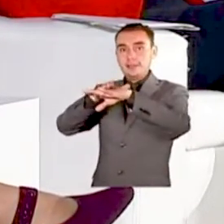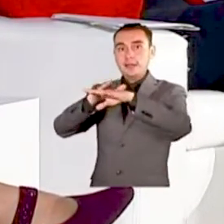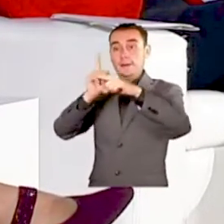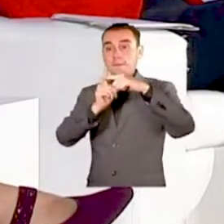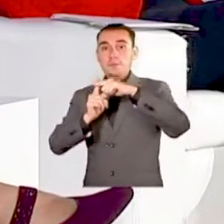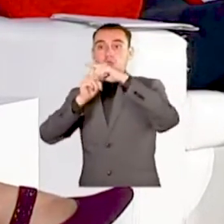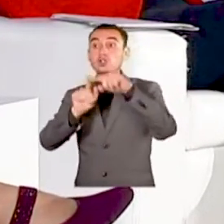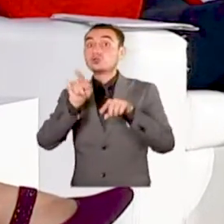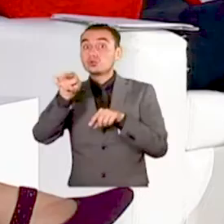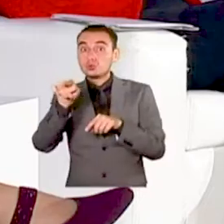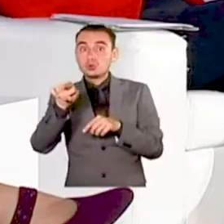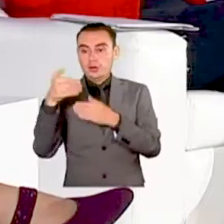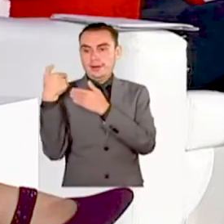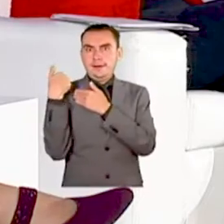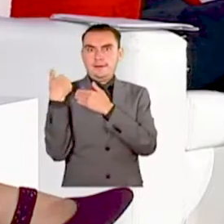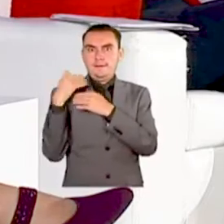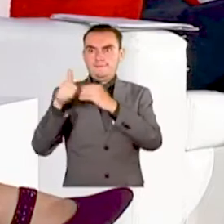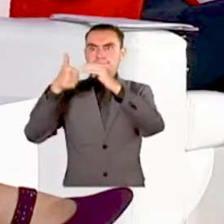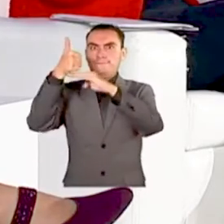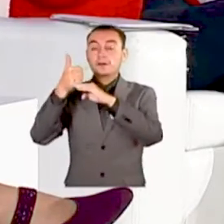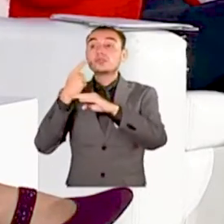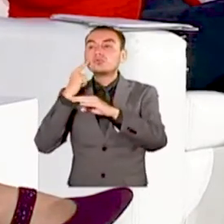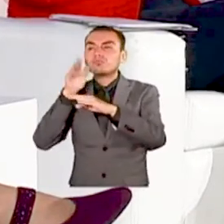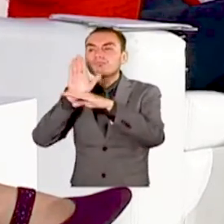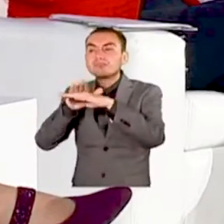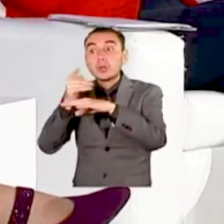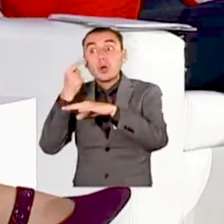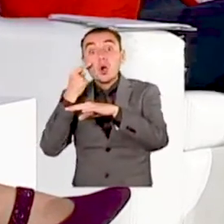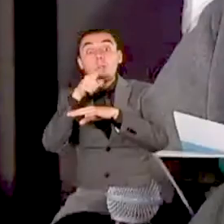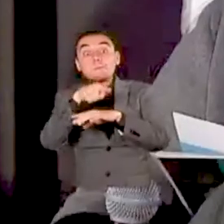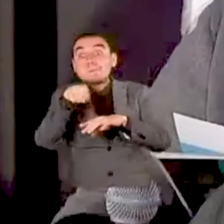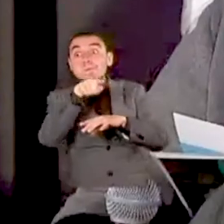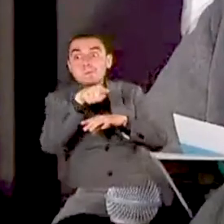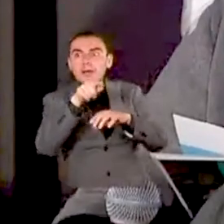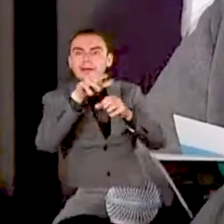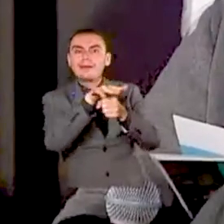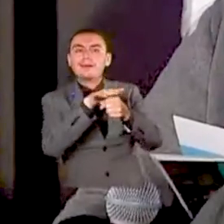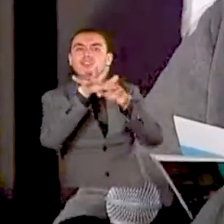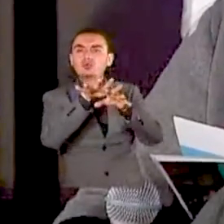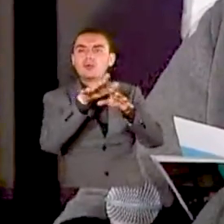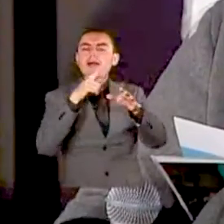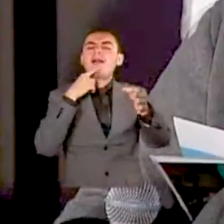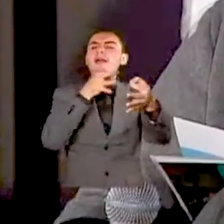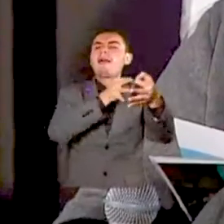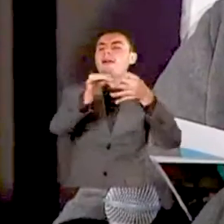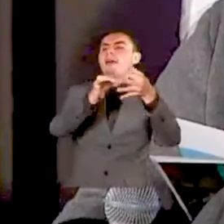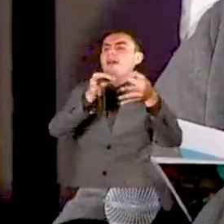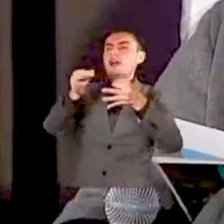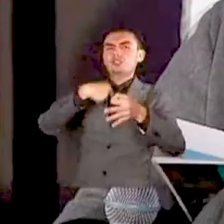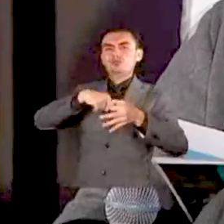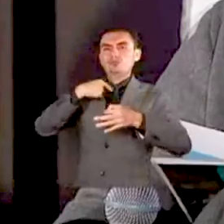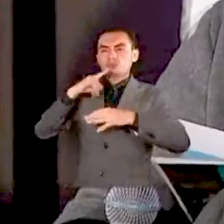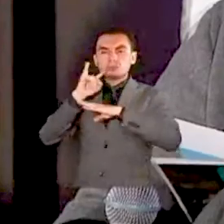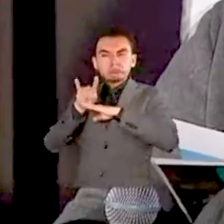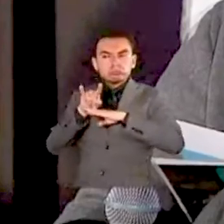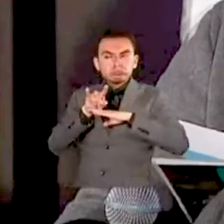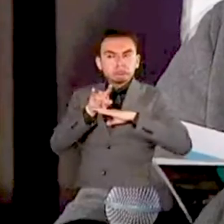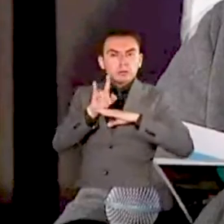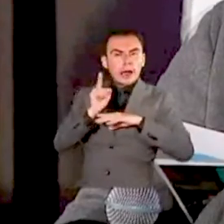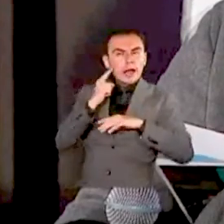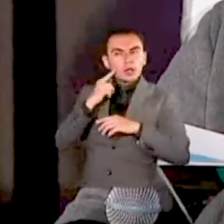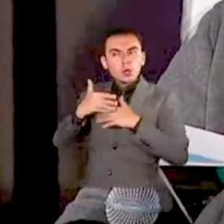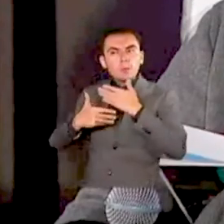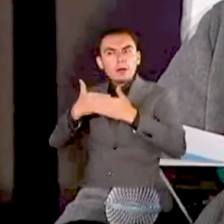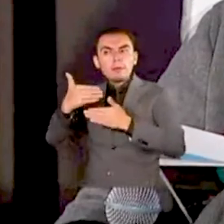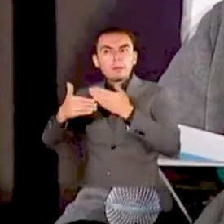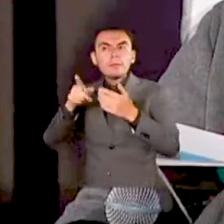al procurador las problemáticas que puede tener, se le dan orientaciones sobre cómo puede actuar y estamos pendientes desde el nivel central de apoyar a